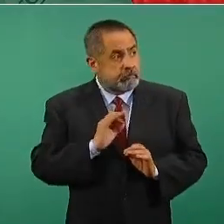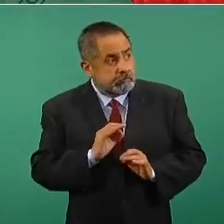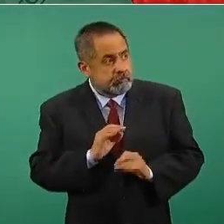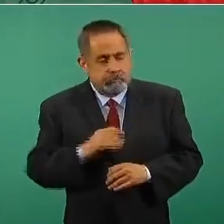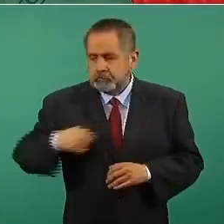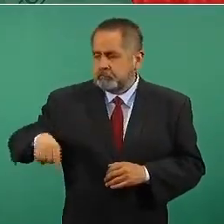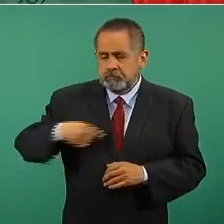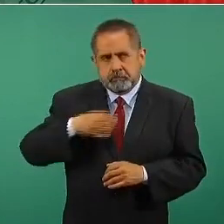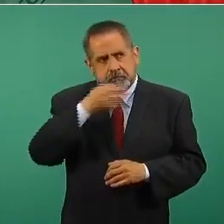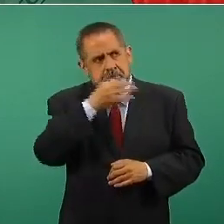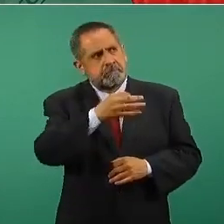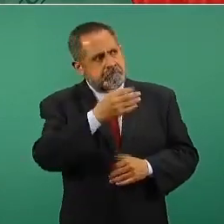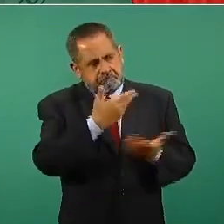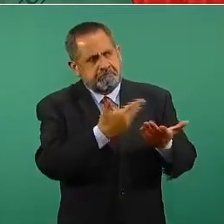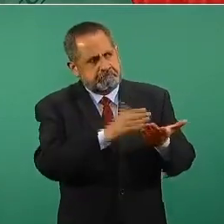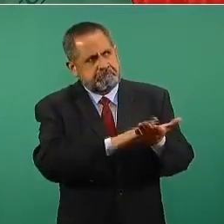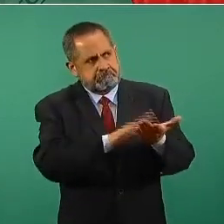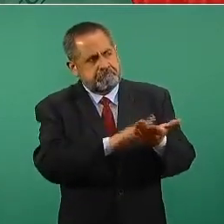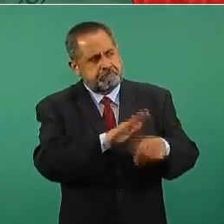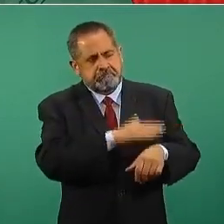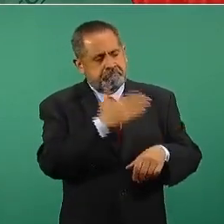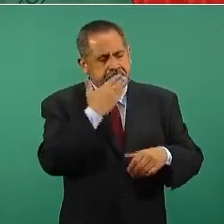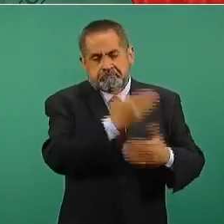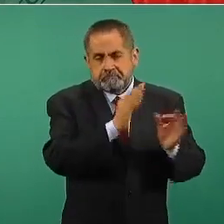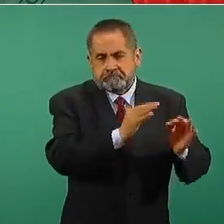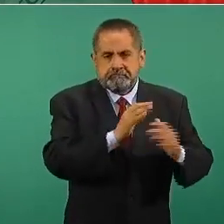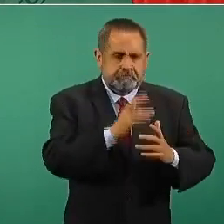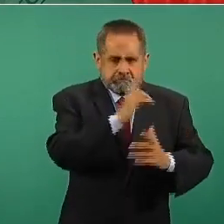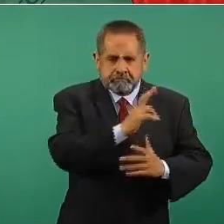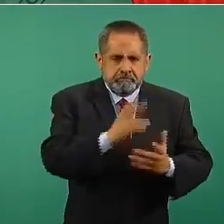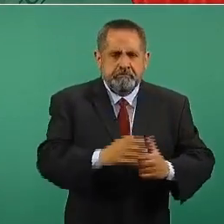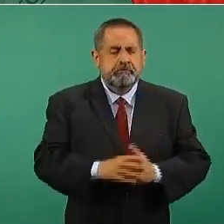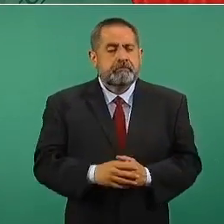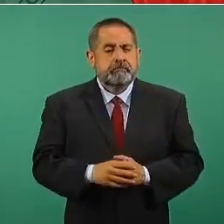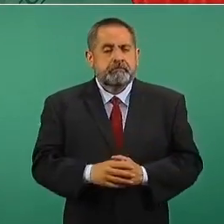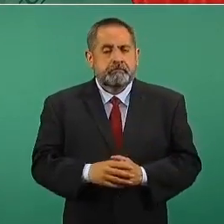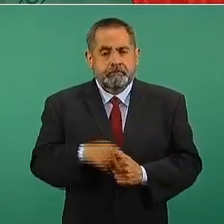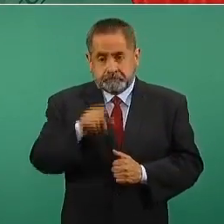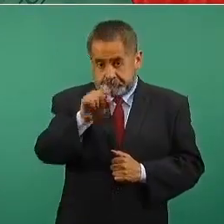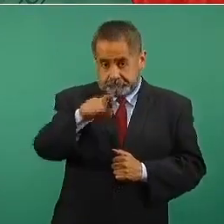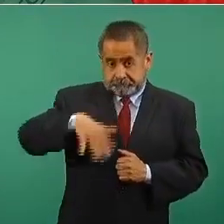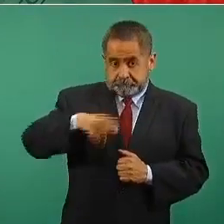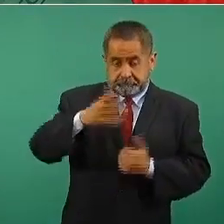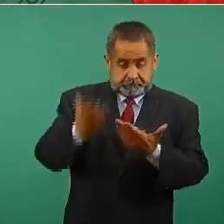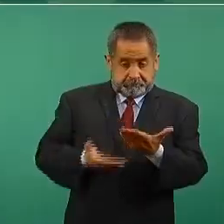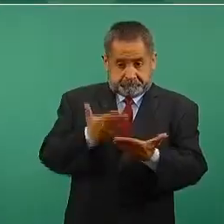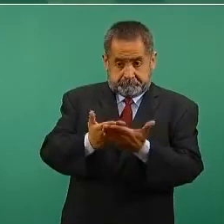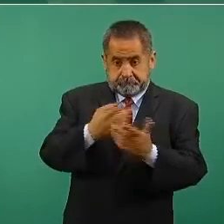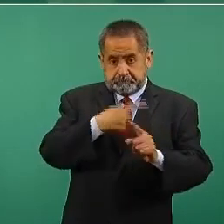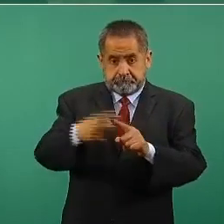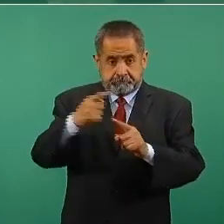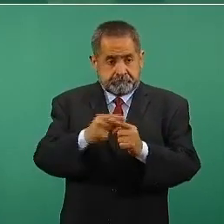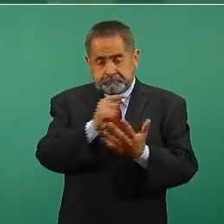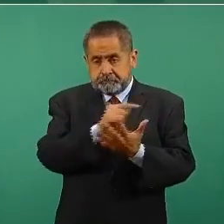punto de vista con todo respeto. Sabemos que hay varias iniciativas respecto a lo que tú comentas.